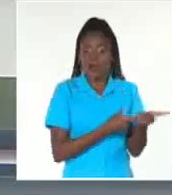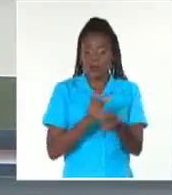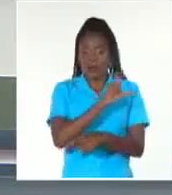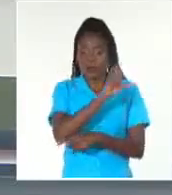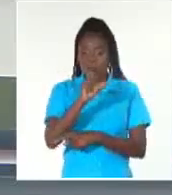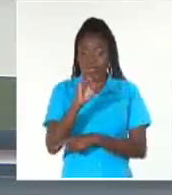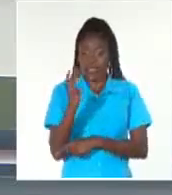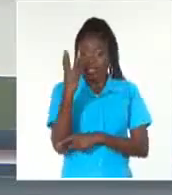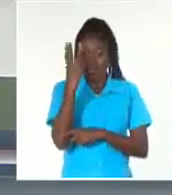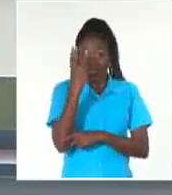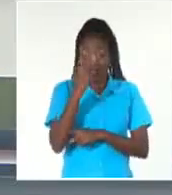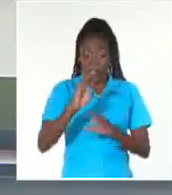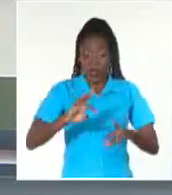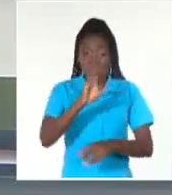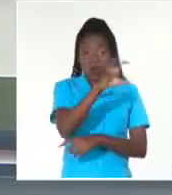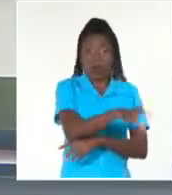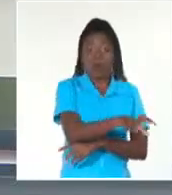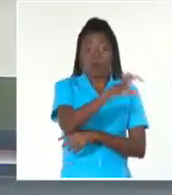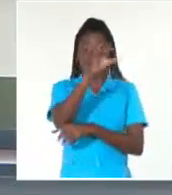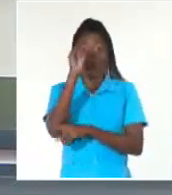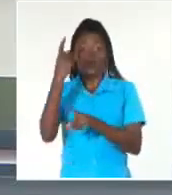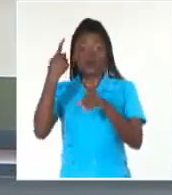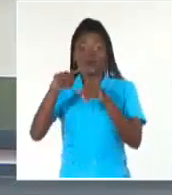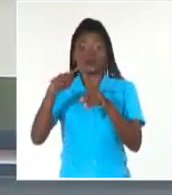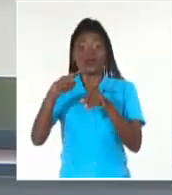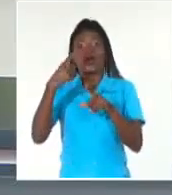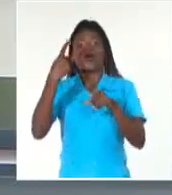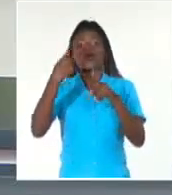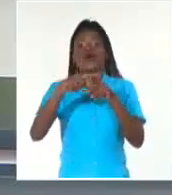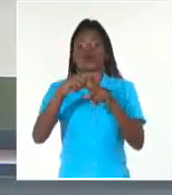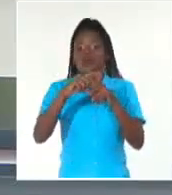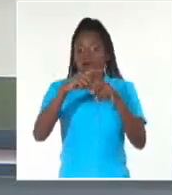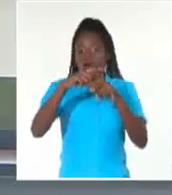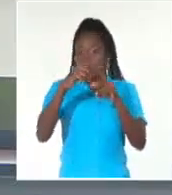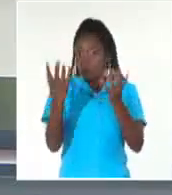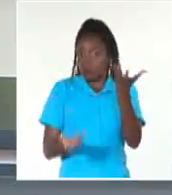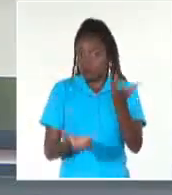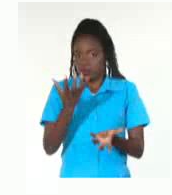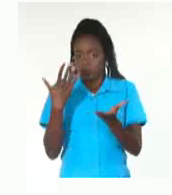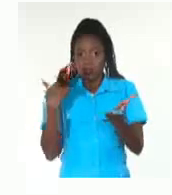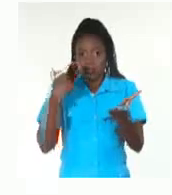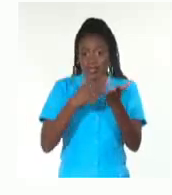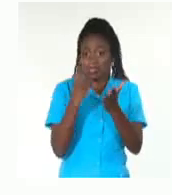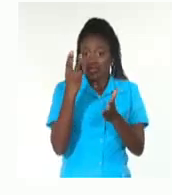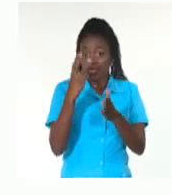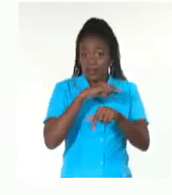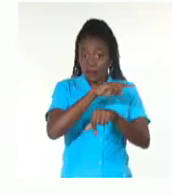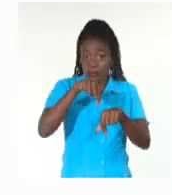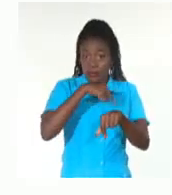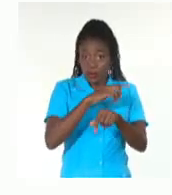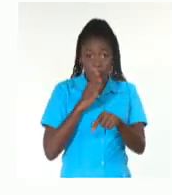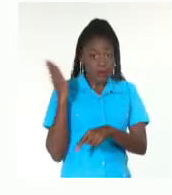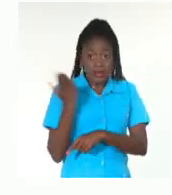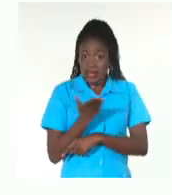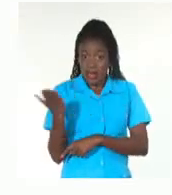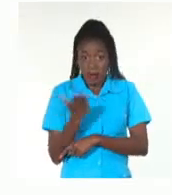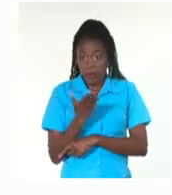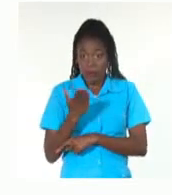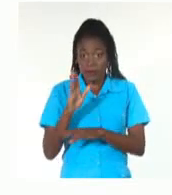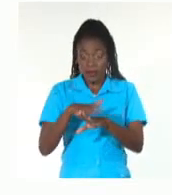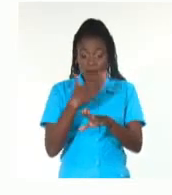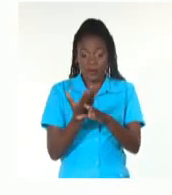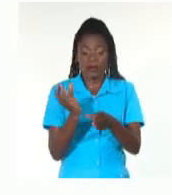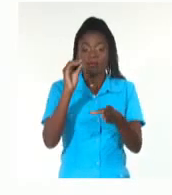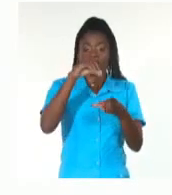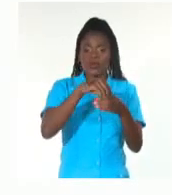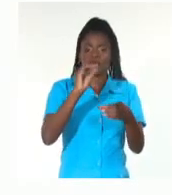y salvamento y una de extinción de incendios, que arribaron al lugar a los 3 minutos del aviso. Sucesivamente se fueron incorporando otros hasta